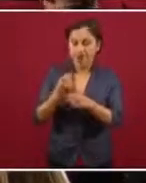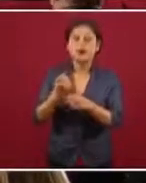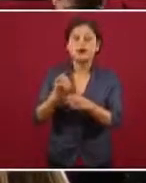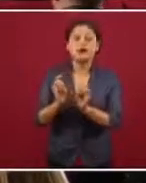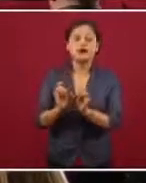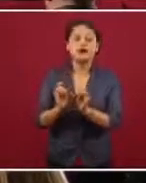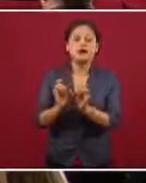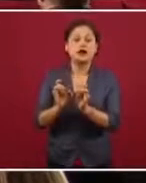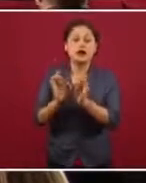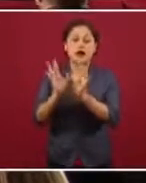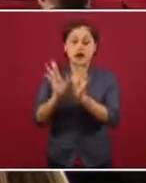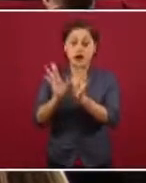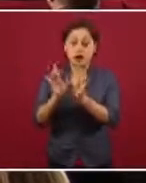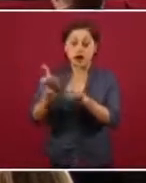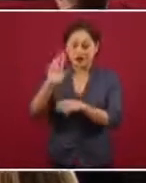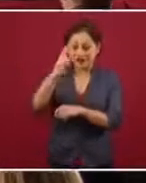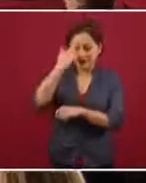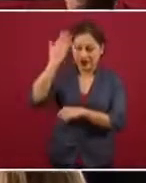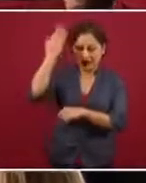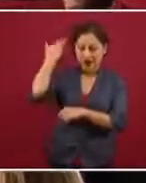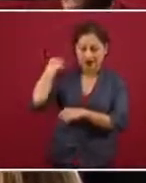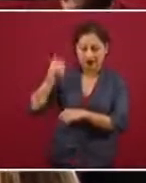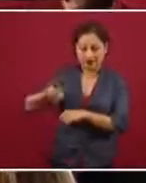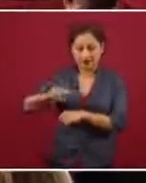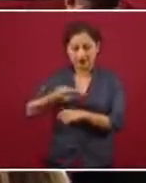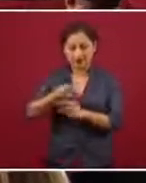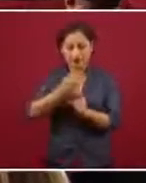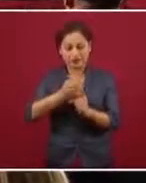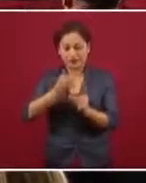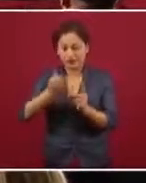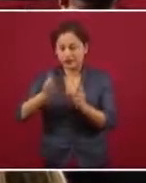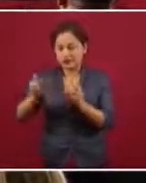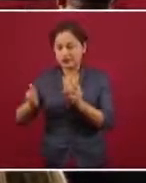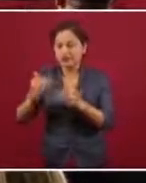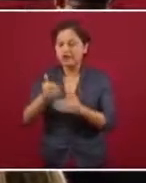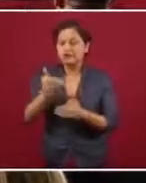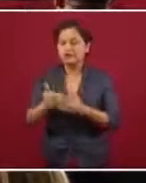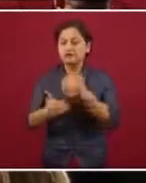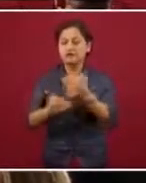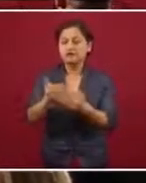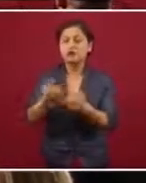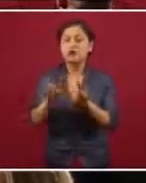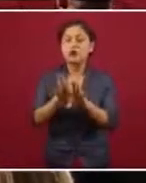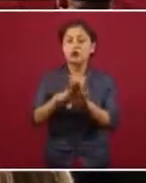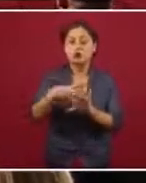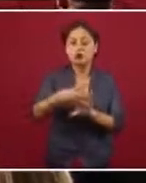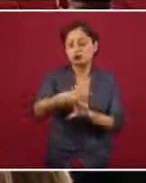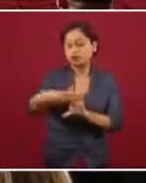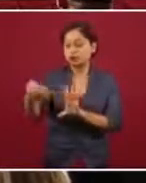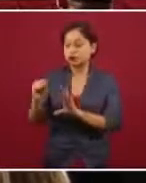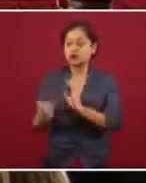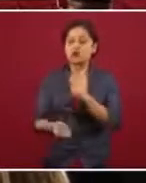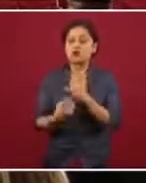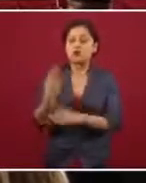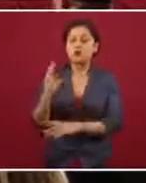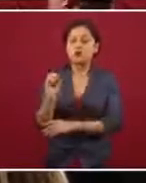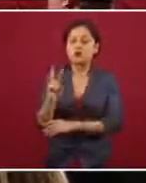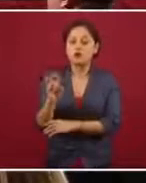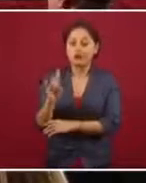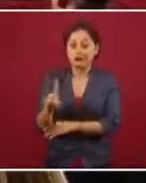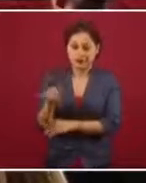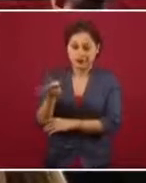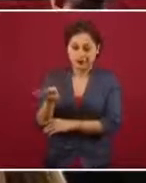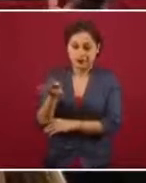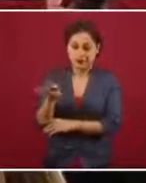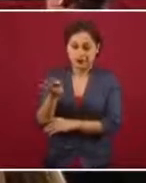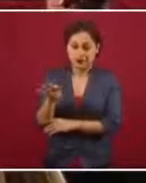escenarios a 3 fases distintivas de la transmisión del nuevo coronavirus 2019. No le